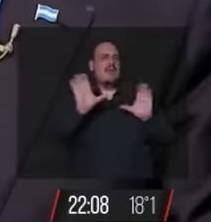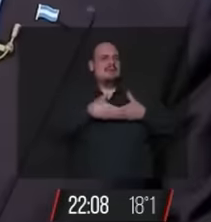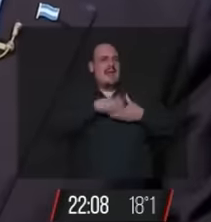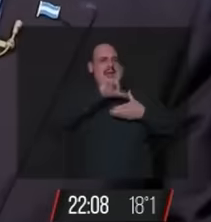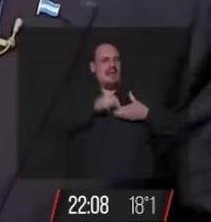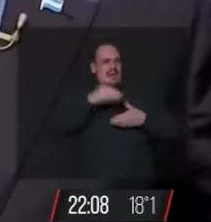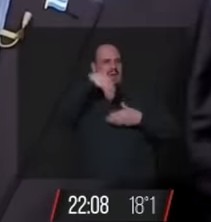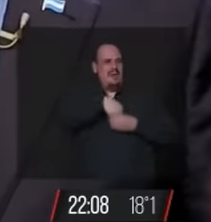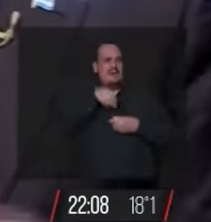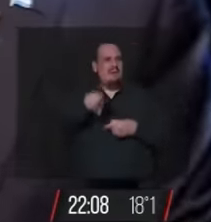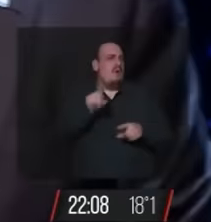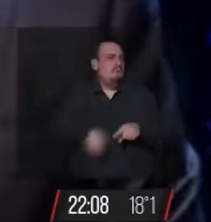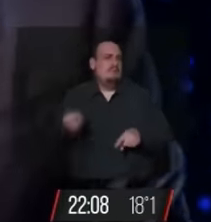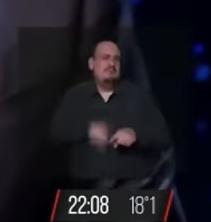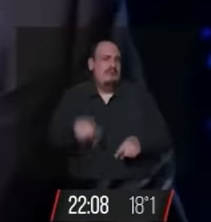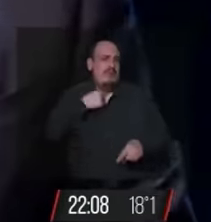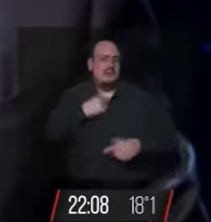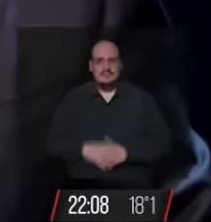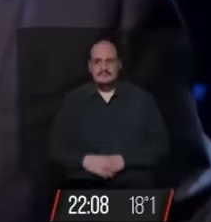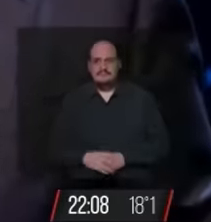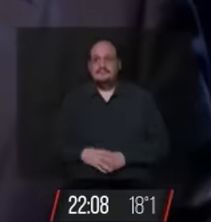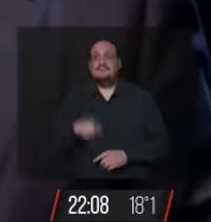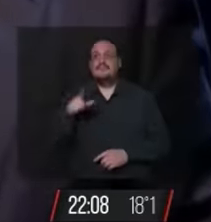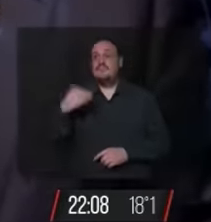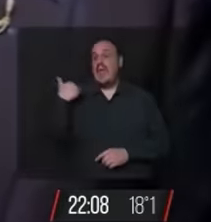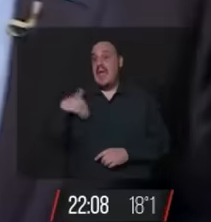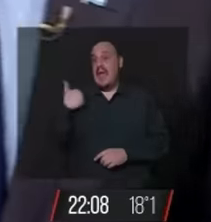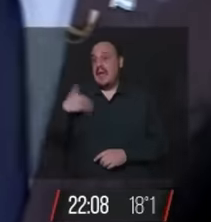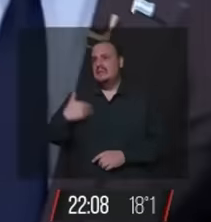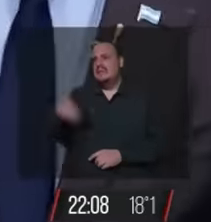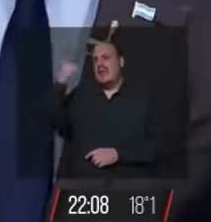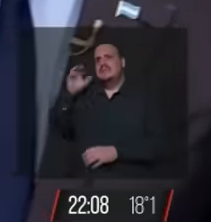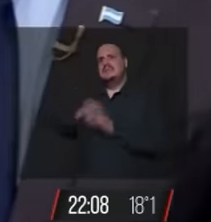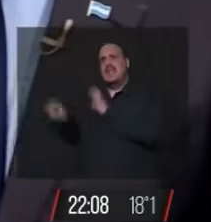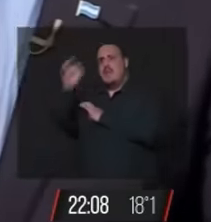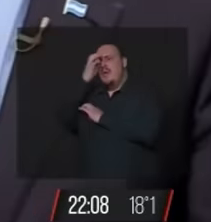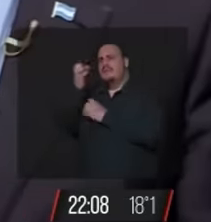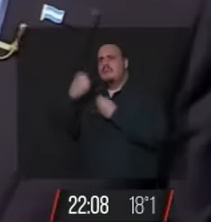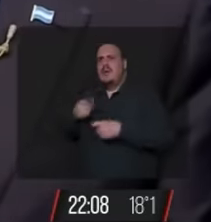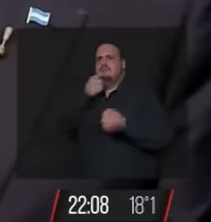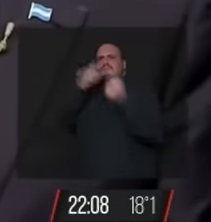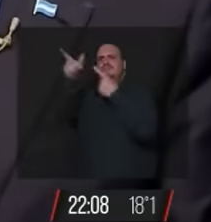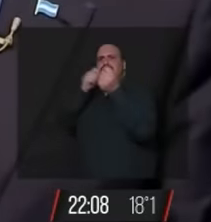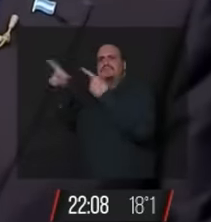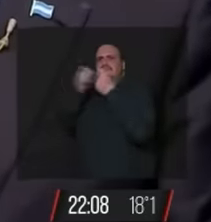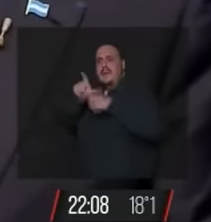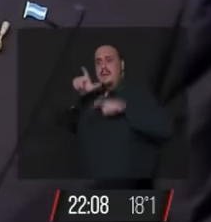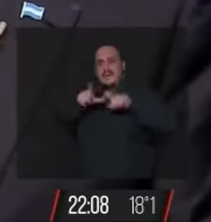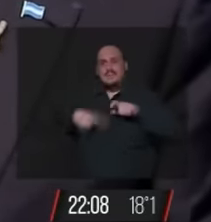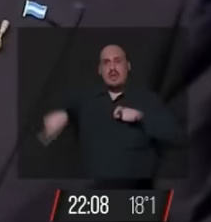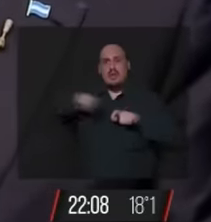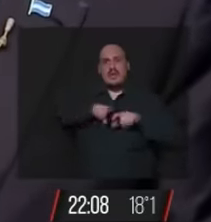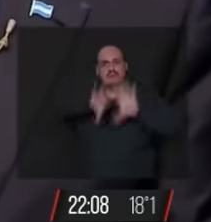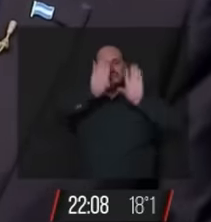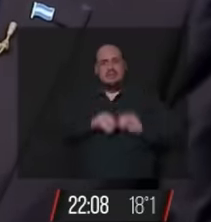mismo. Al principio del siglo XX, Argentina exportaba lo que exportaba, y solo el 6% de la población estaba por